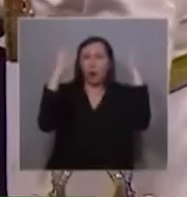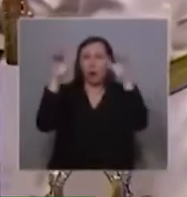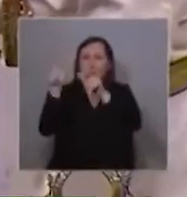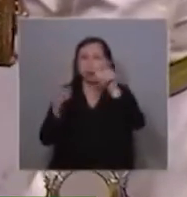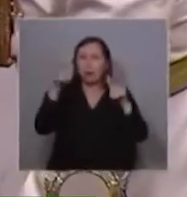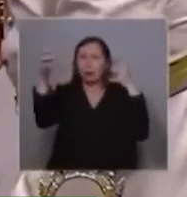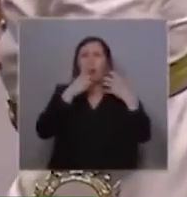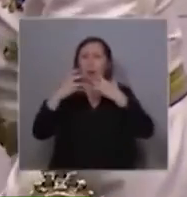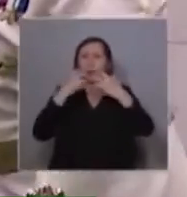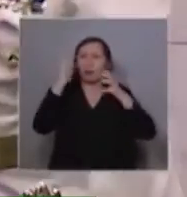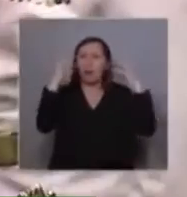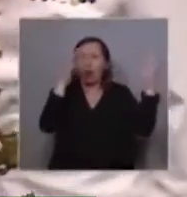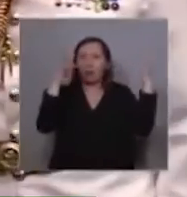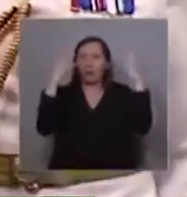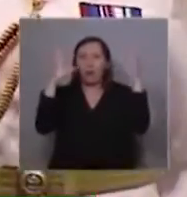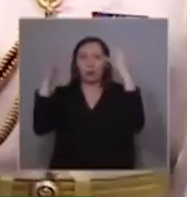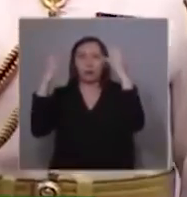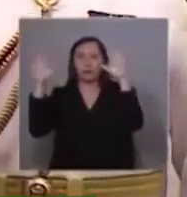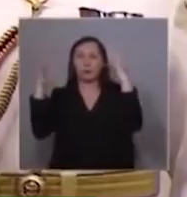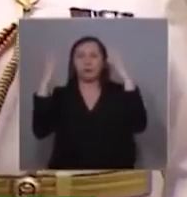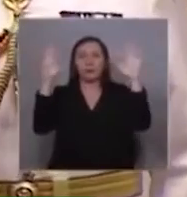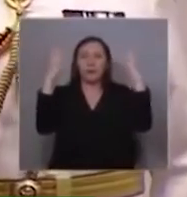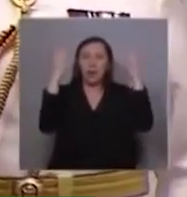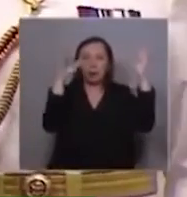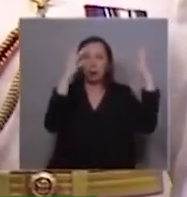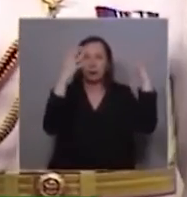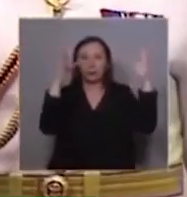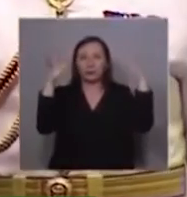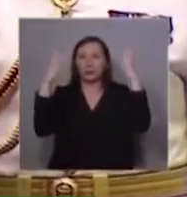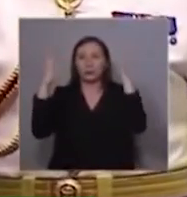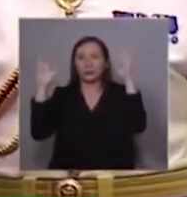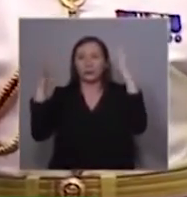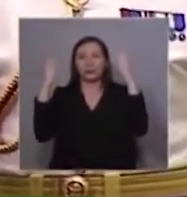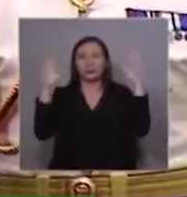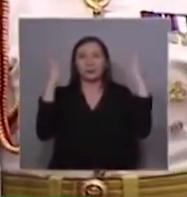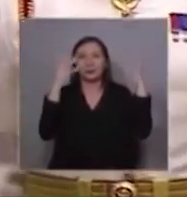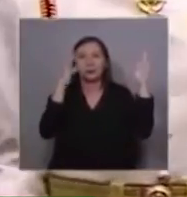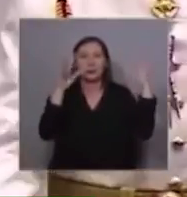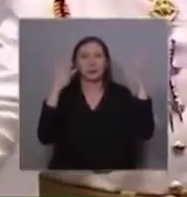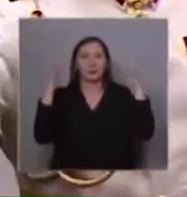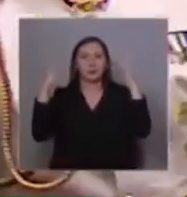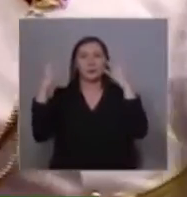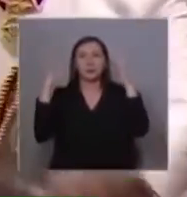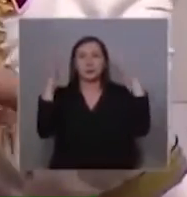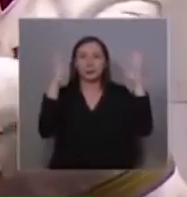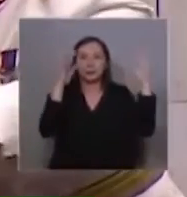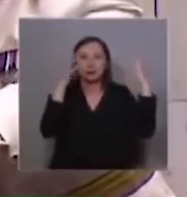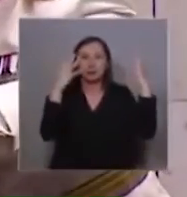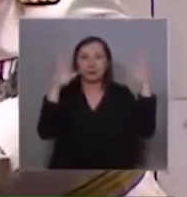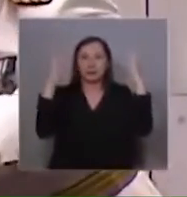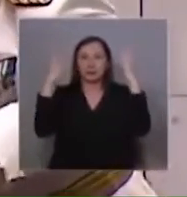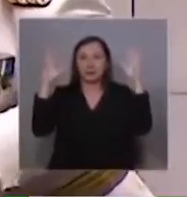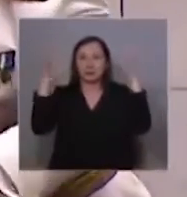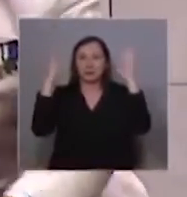la segunda en la interna la segunda que francia logró un casi un millón de votos lo que